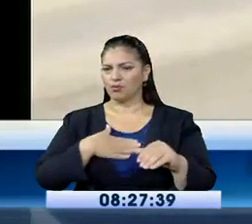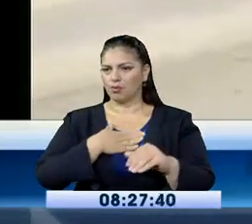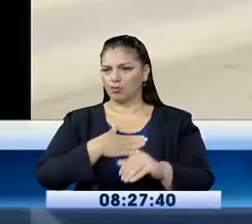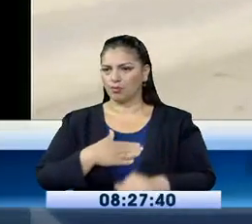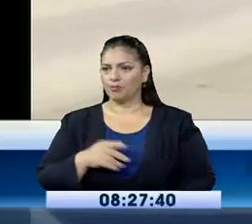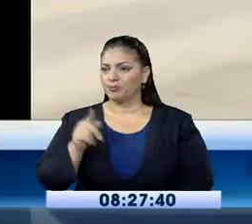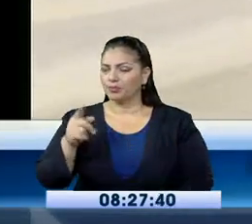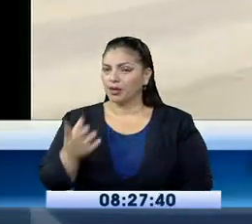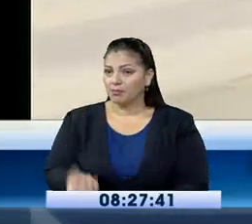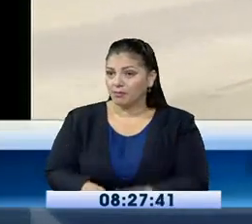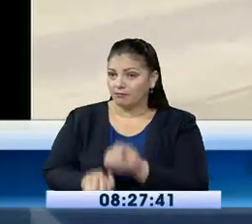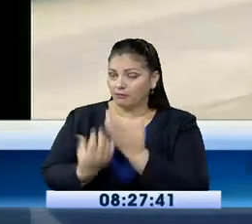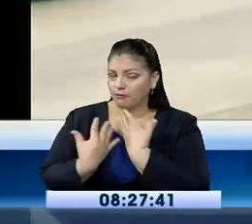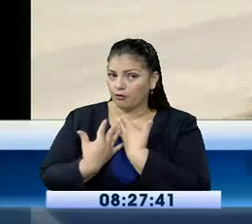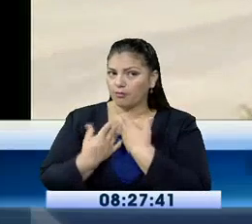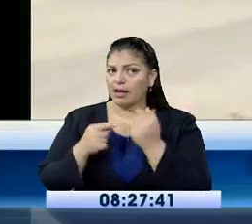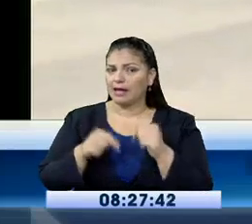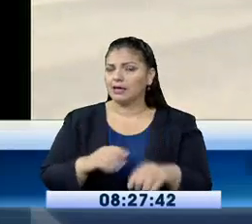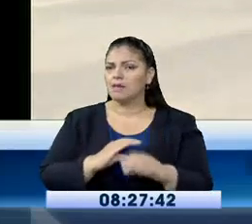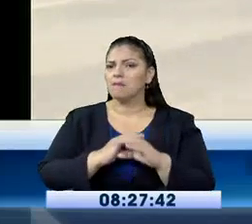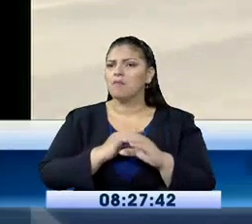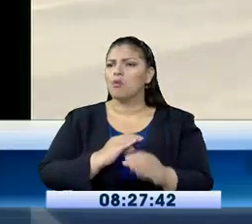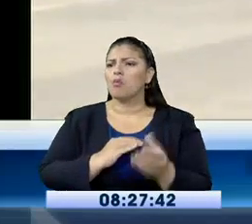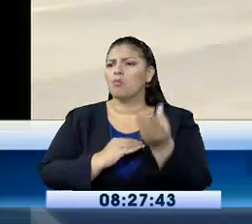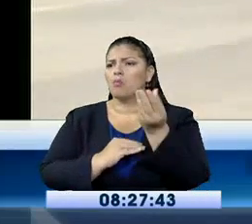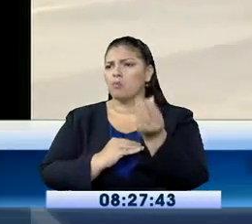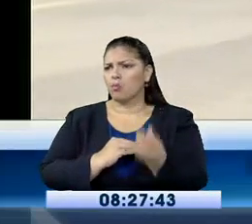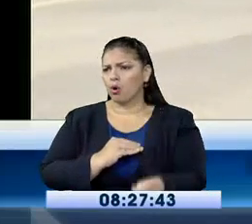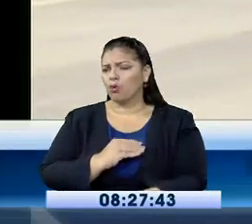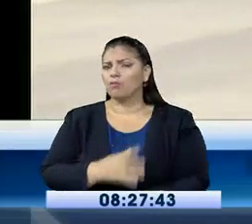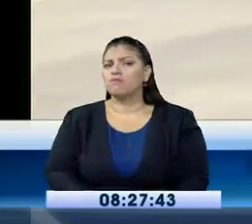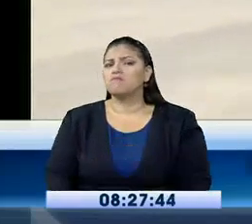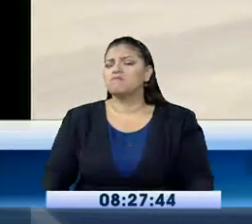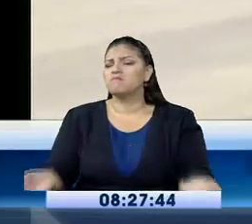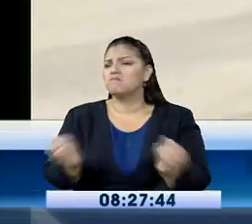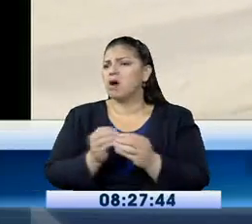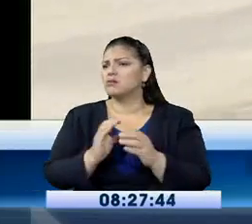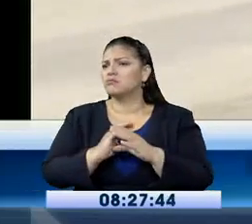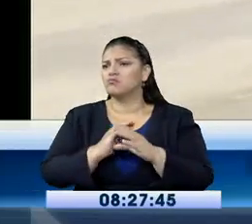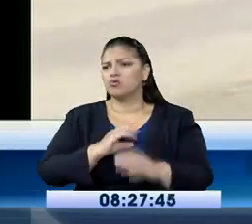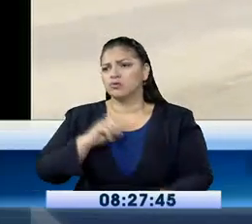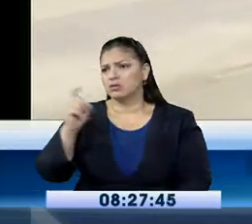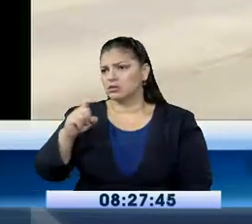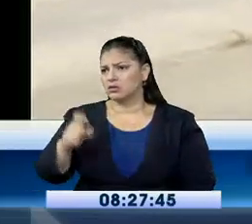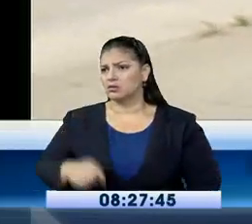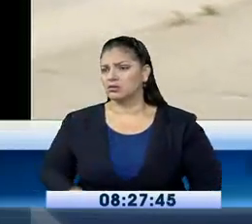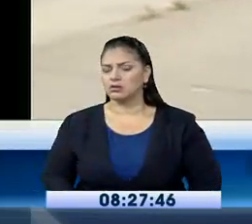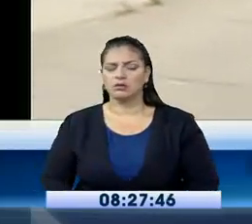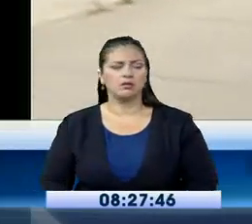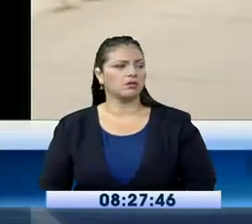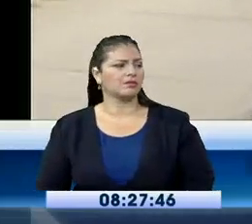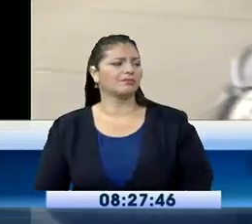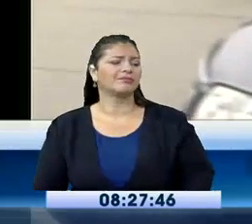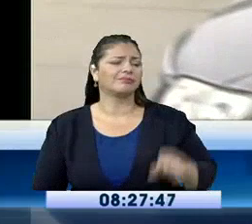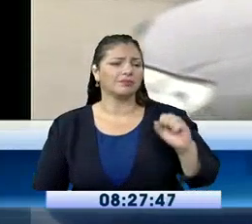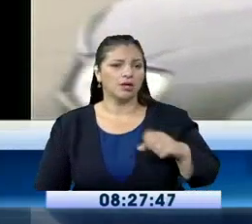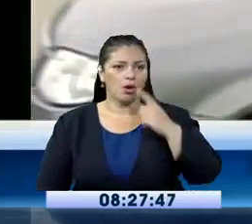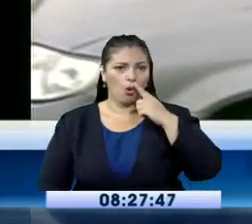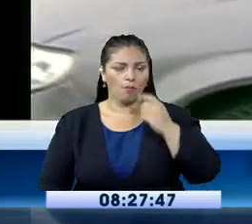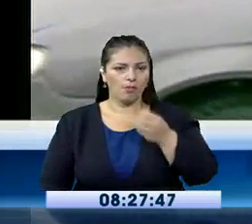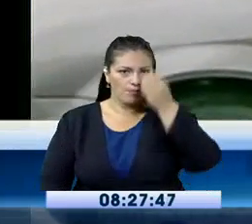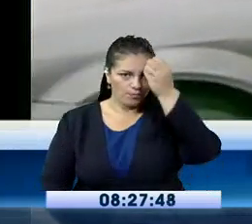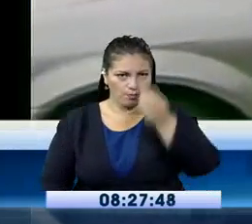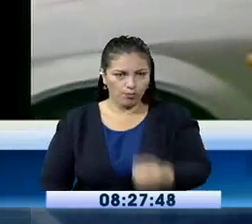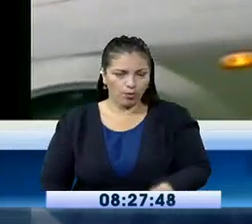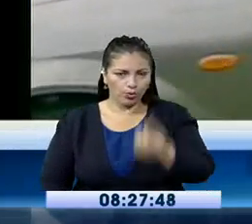que necesitan mayor número de buses. De buses. Sí, buenos días con todo el que me está